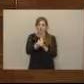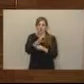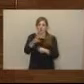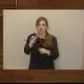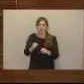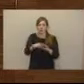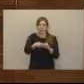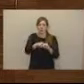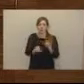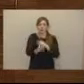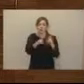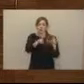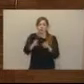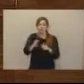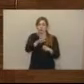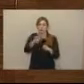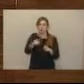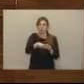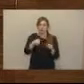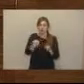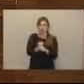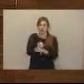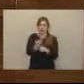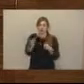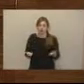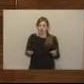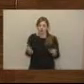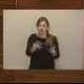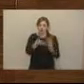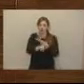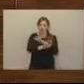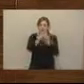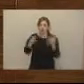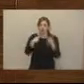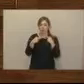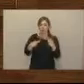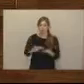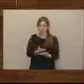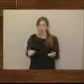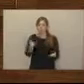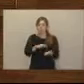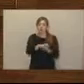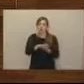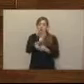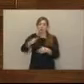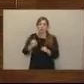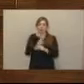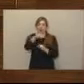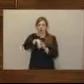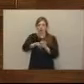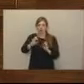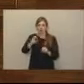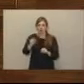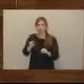creación, 55 puestos de trabajo. Por tanto, dejemos las cosas claras, señorías. Respecto a los trabajadores del ERA, no